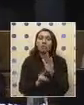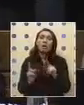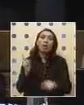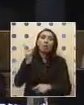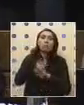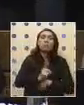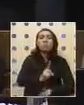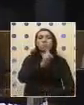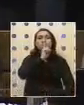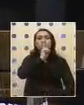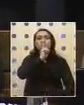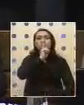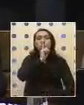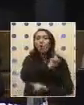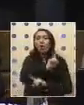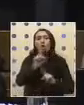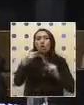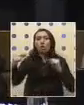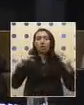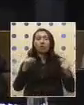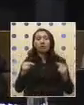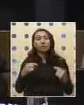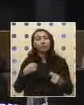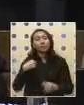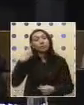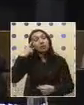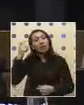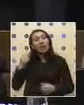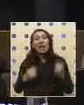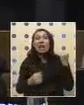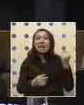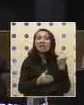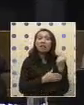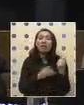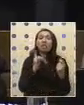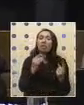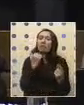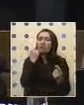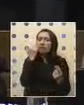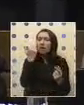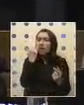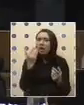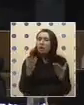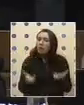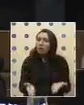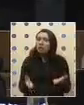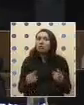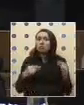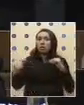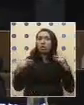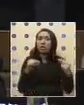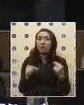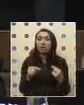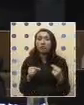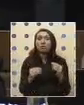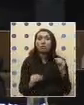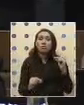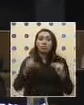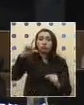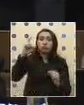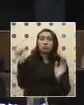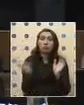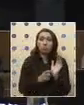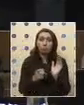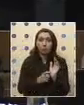imponer el silencio y no debatir. Yo creo que la izquierda deberá sentirse avergonzada de esa manera de debatir porque las alzas de